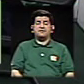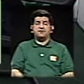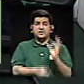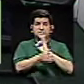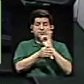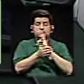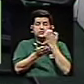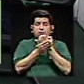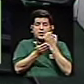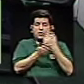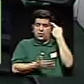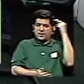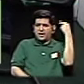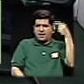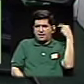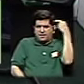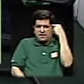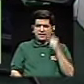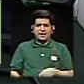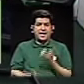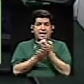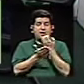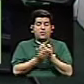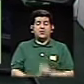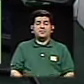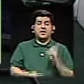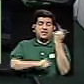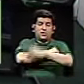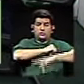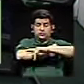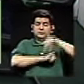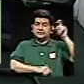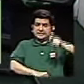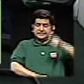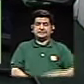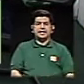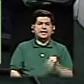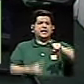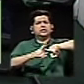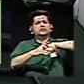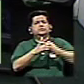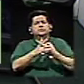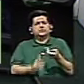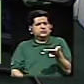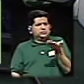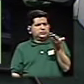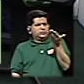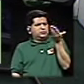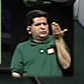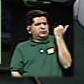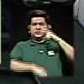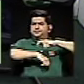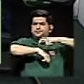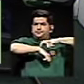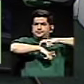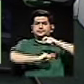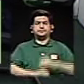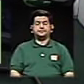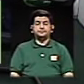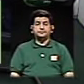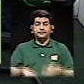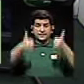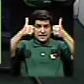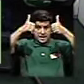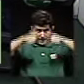funciones económicas que que esta economía transnacional exigía eso arranca desde muy mucho tiempo atrás el